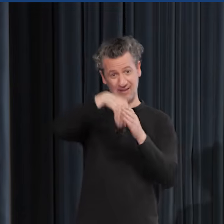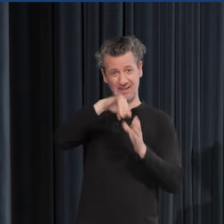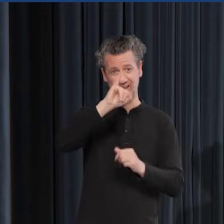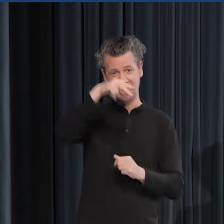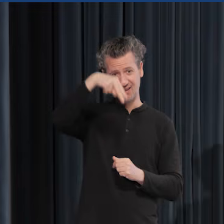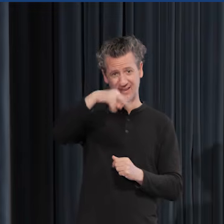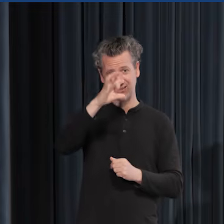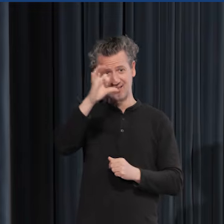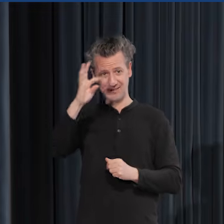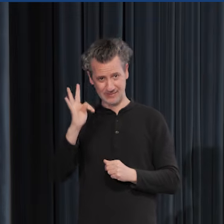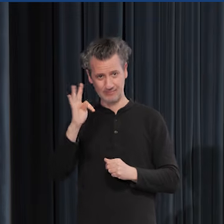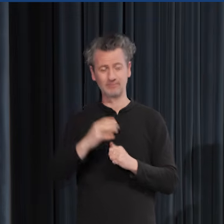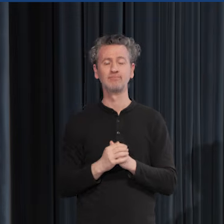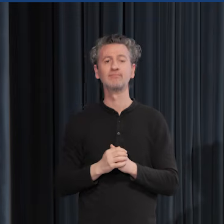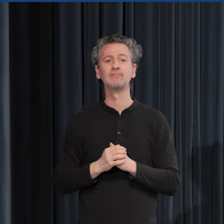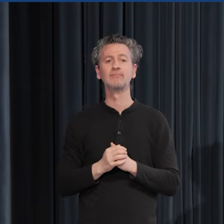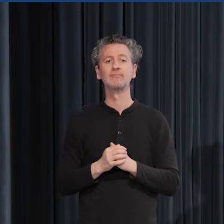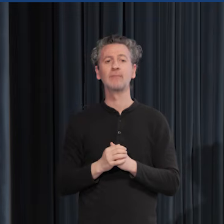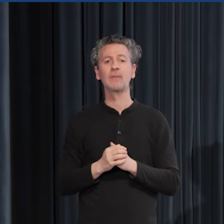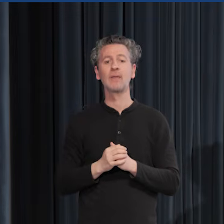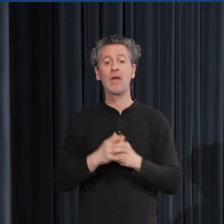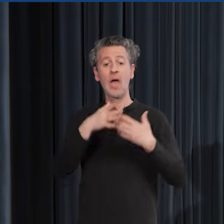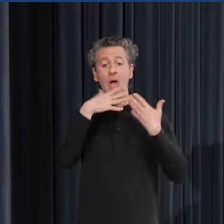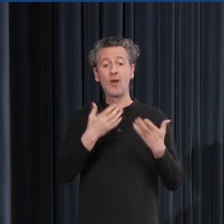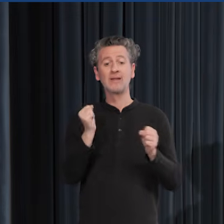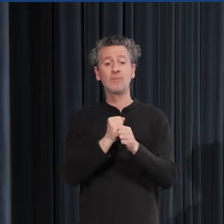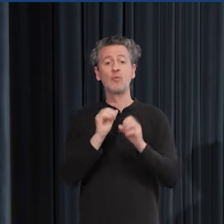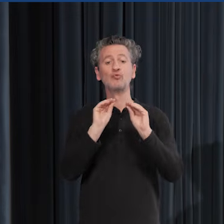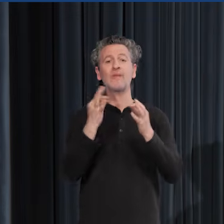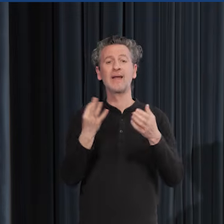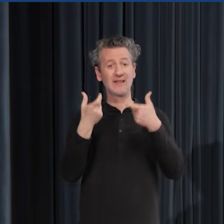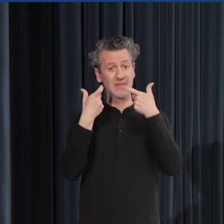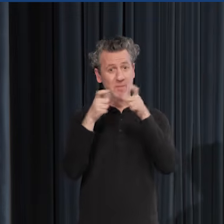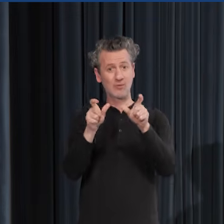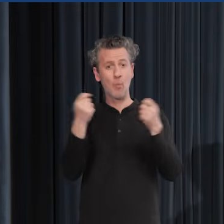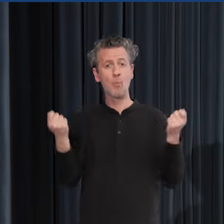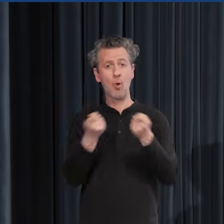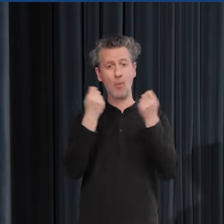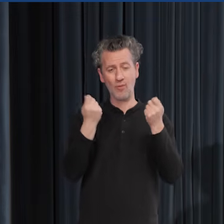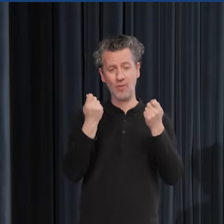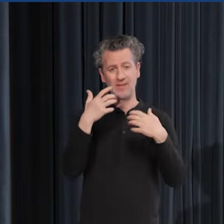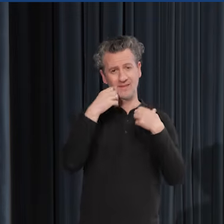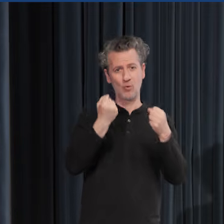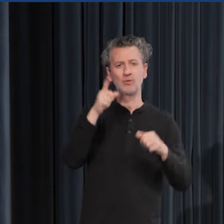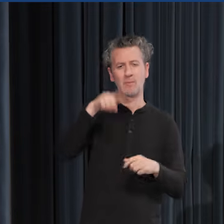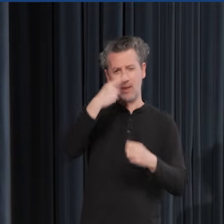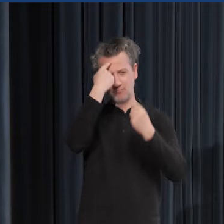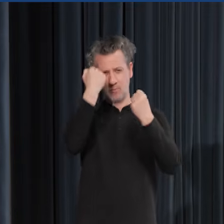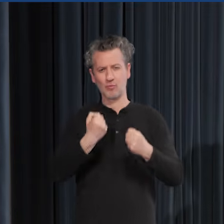de Seguridad y Salud en el Trabajo. Actualmente trabaja en el Departamento de Promoción de la Salud y Epidemiología